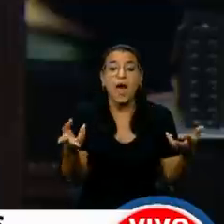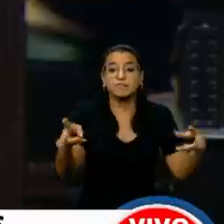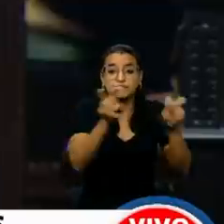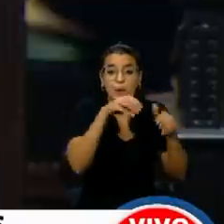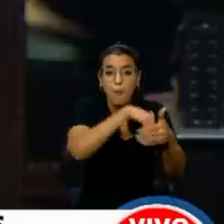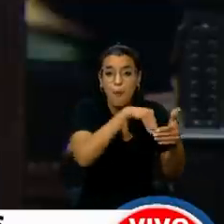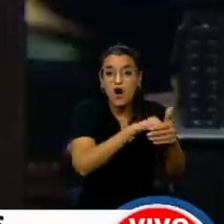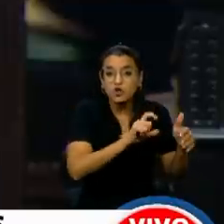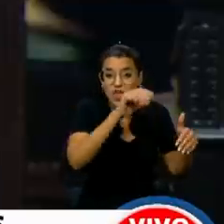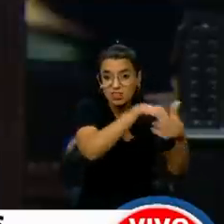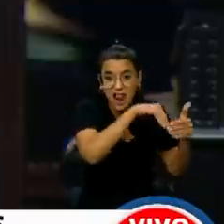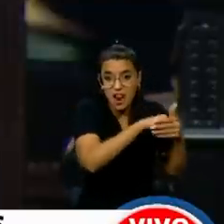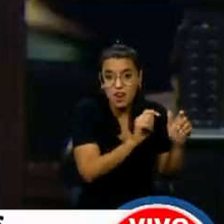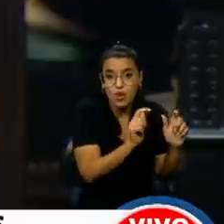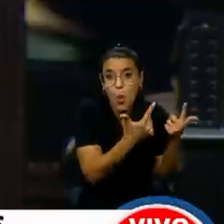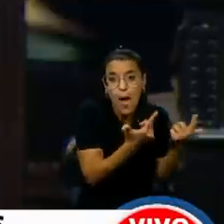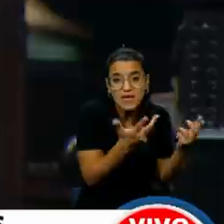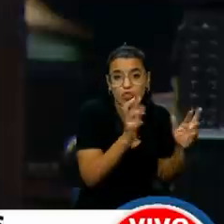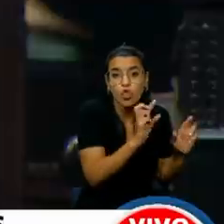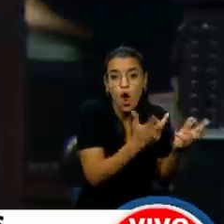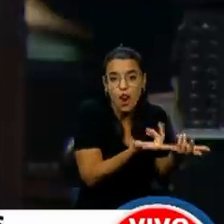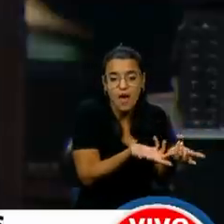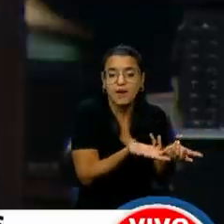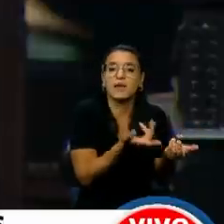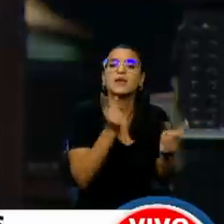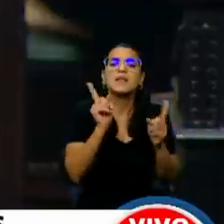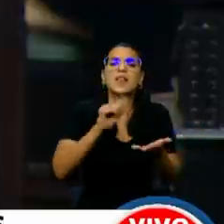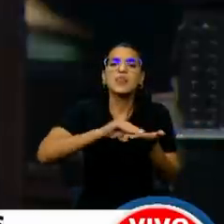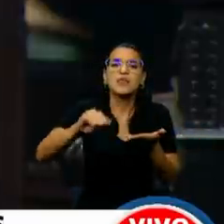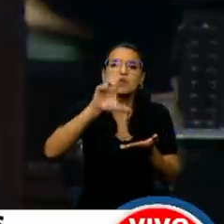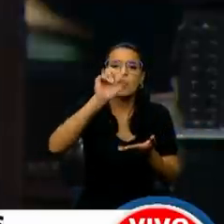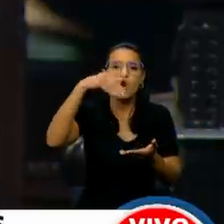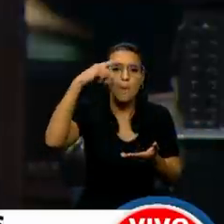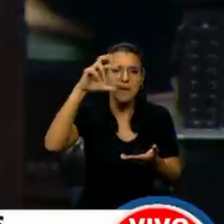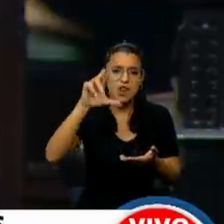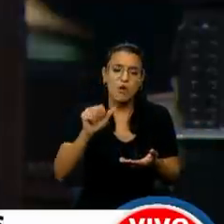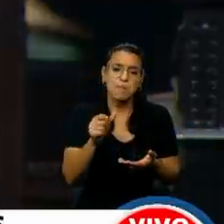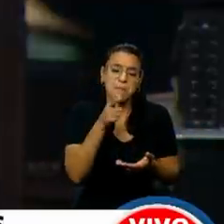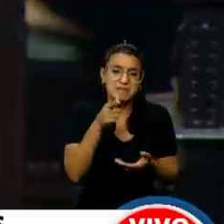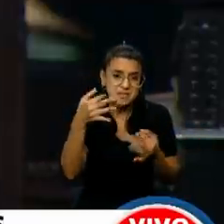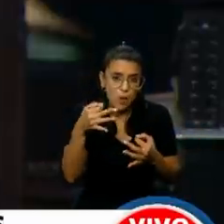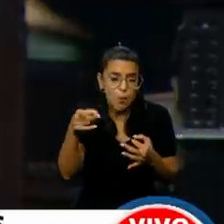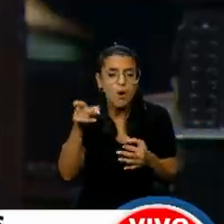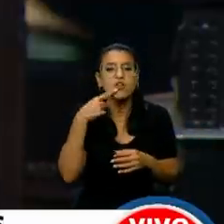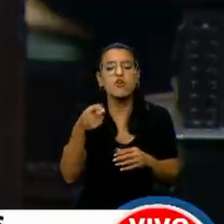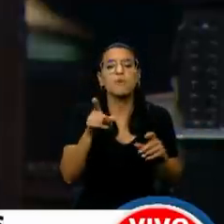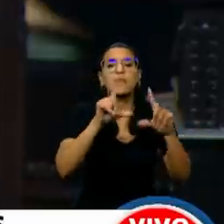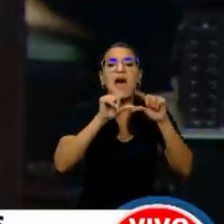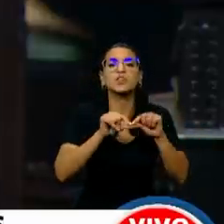central y algo que dijo el diputado romero que me parece que hay que tomarlo el artículo